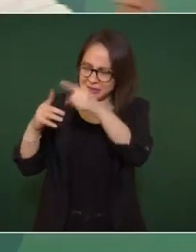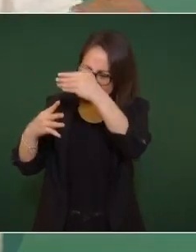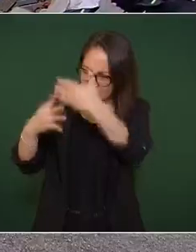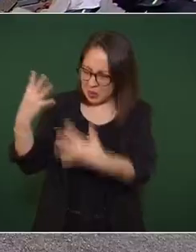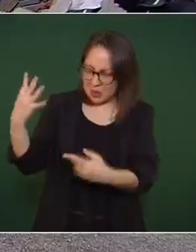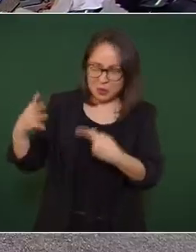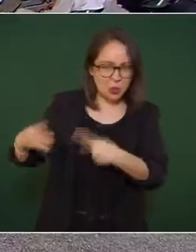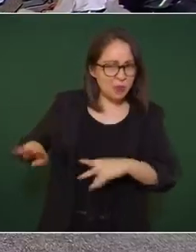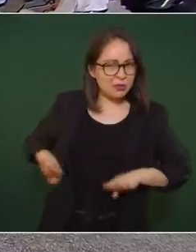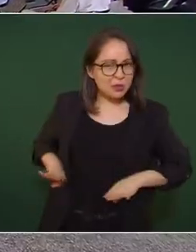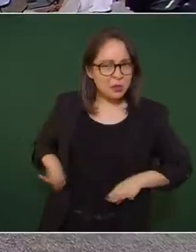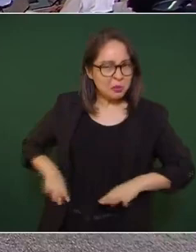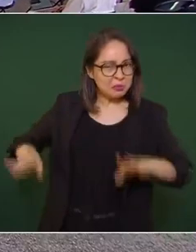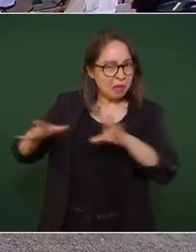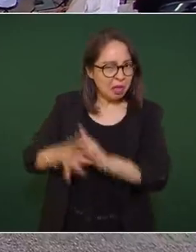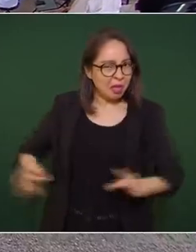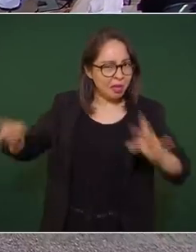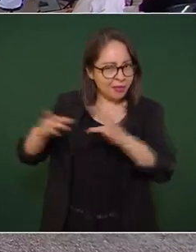Hasta ayer